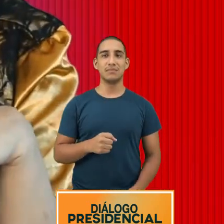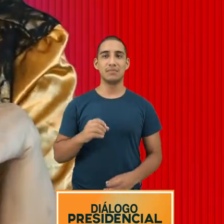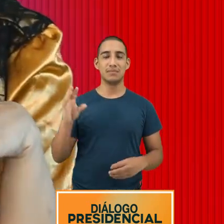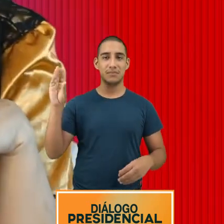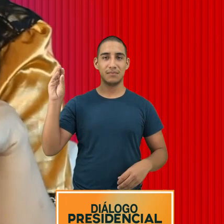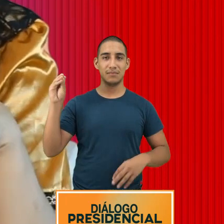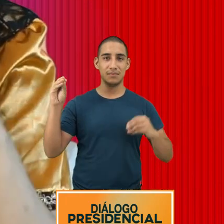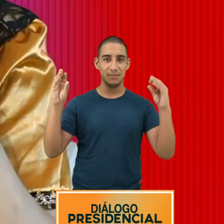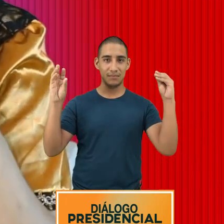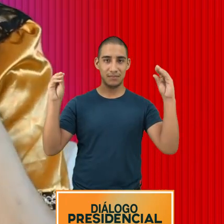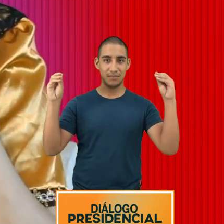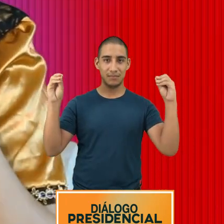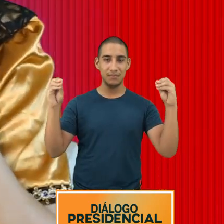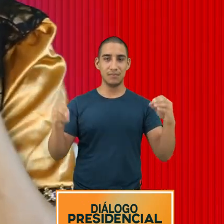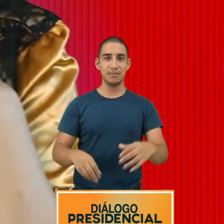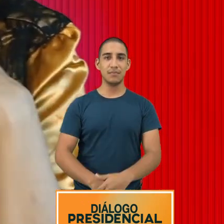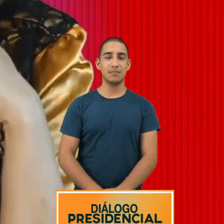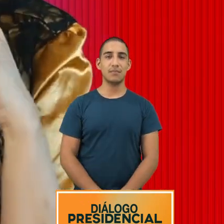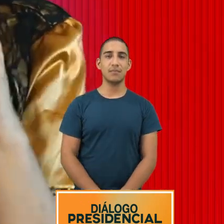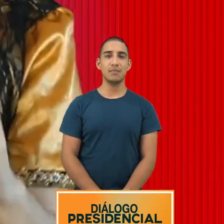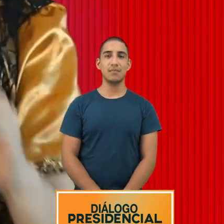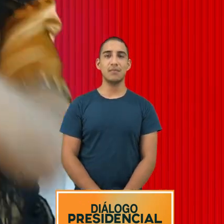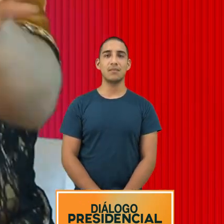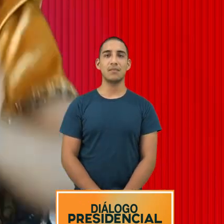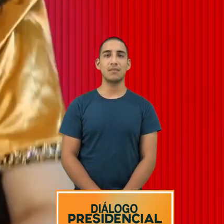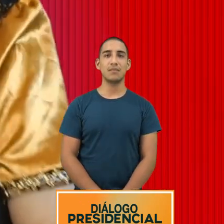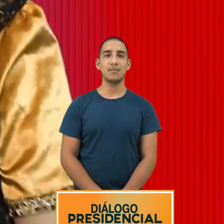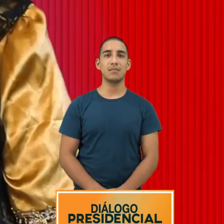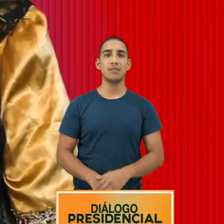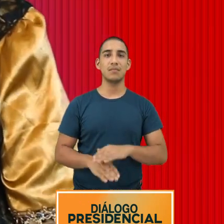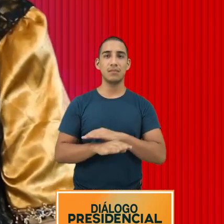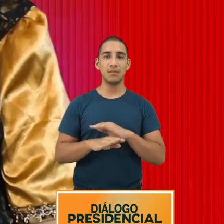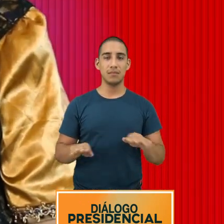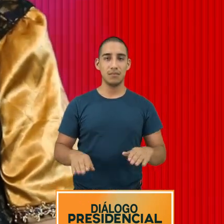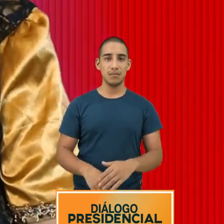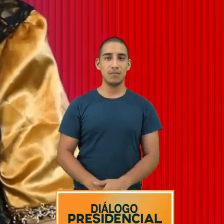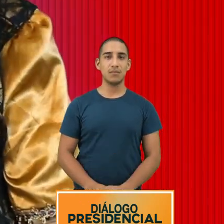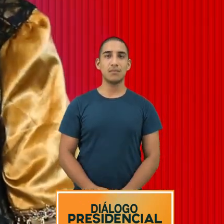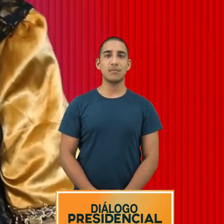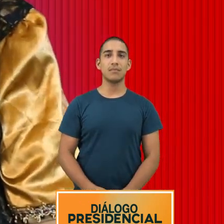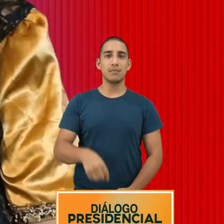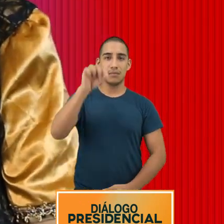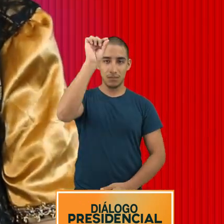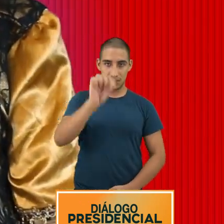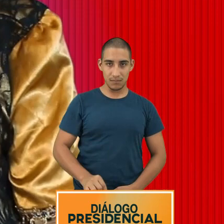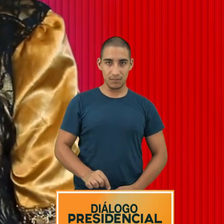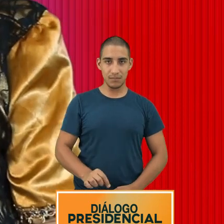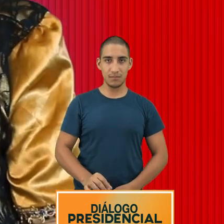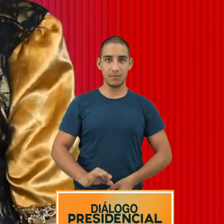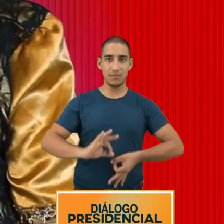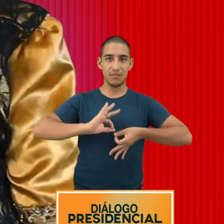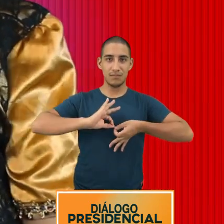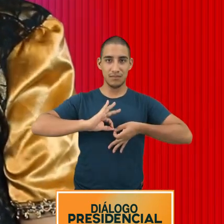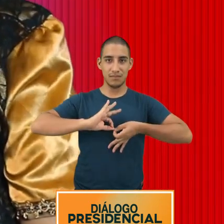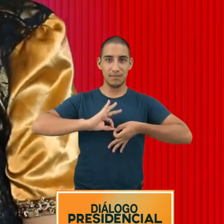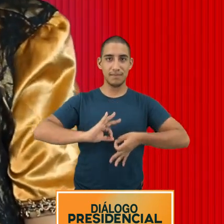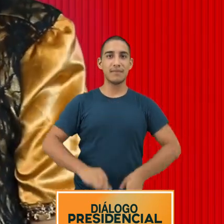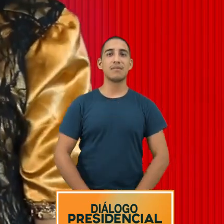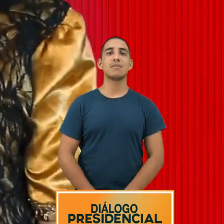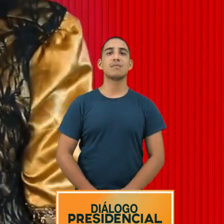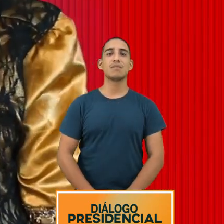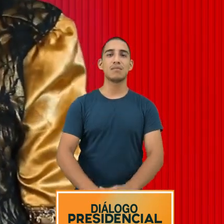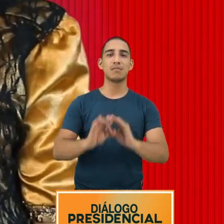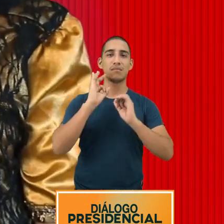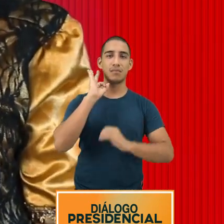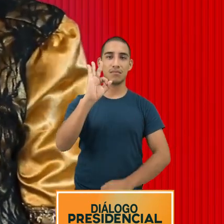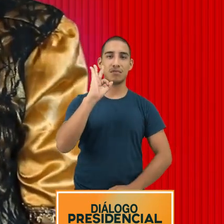Cuba Libre habla con Los Pajaritos Solo tengo que decir ecuatoriano vota por la lista 69